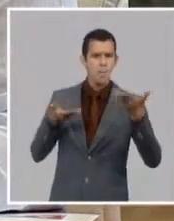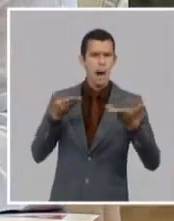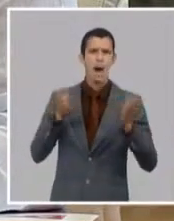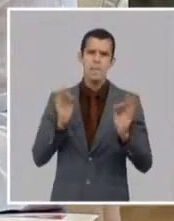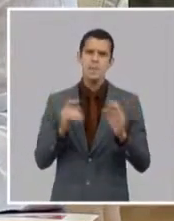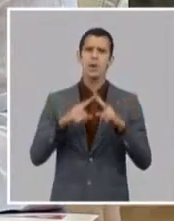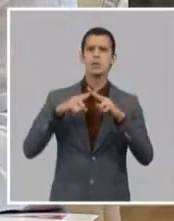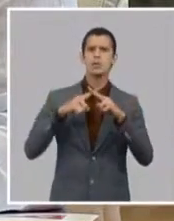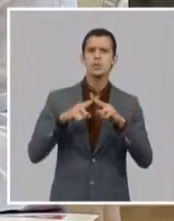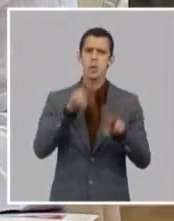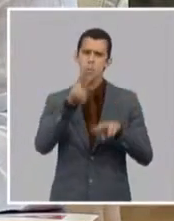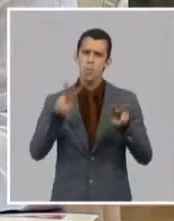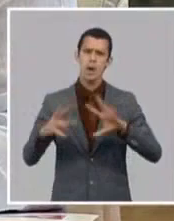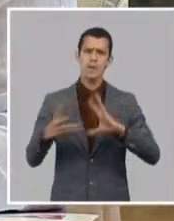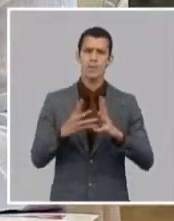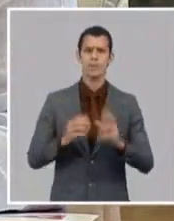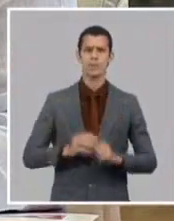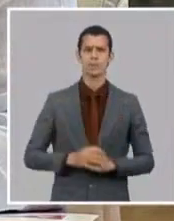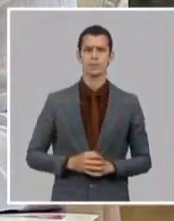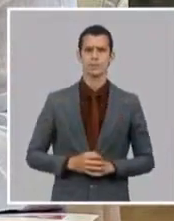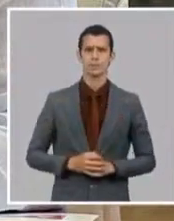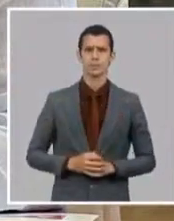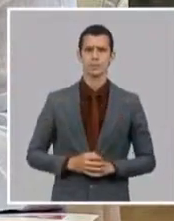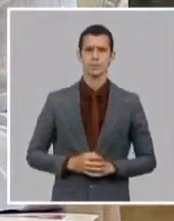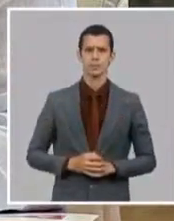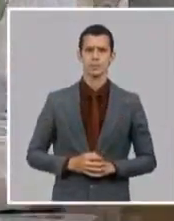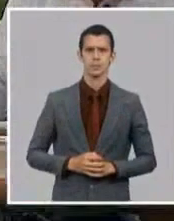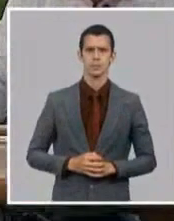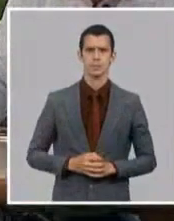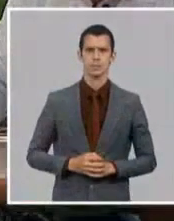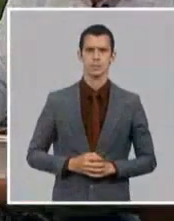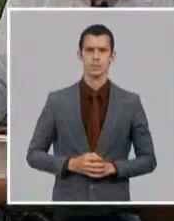quedan como queremos.